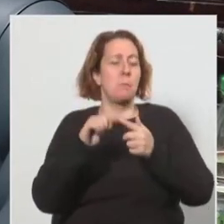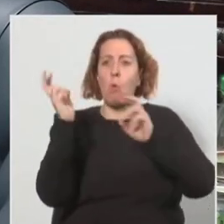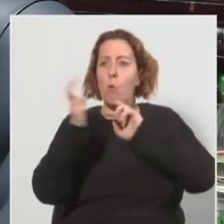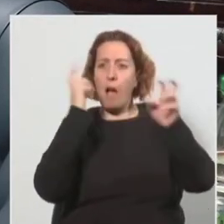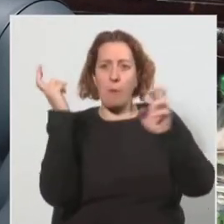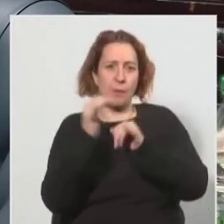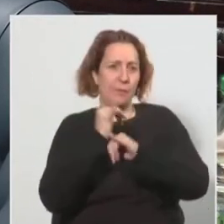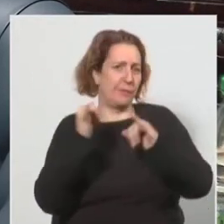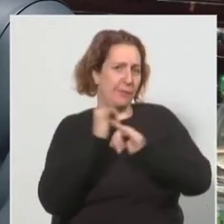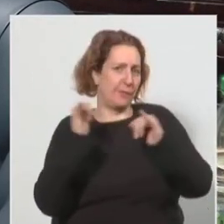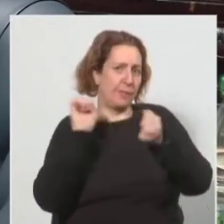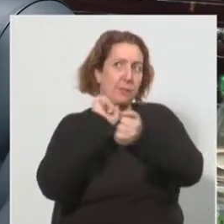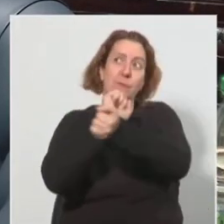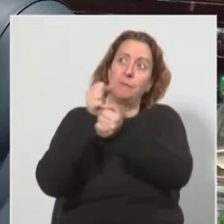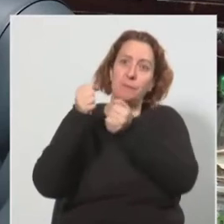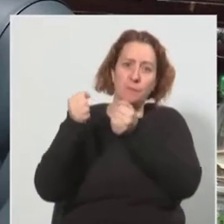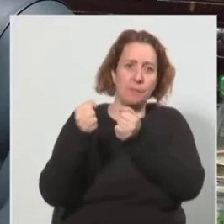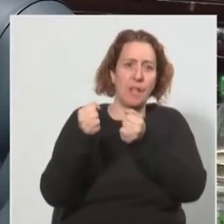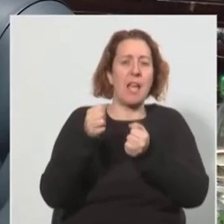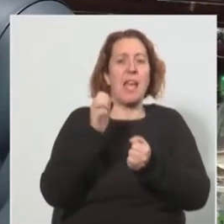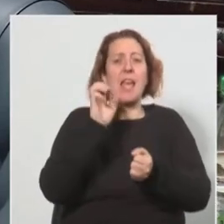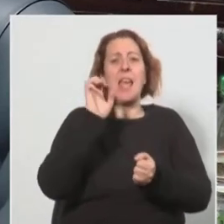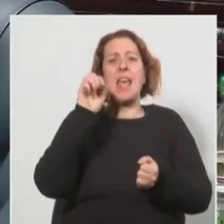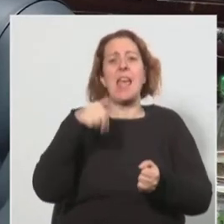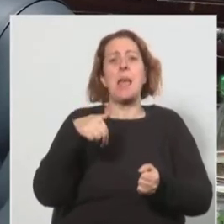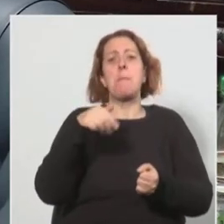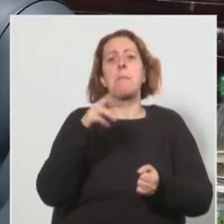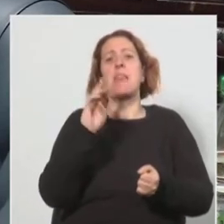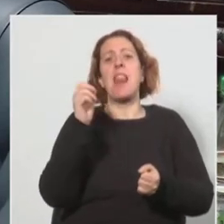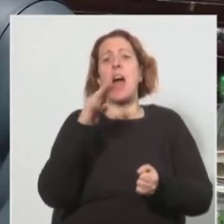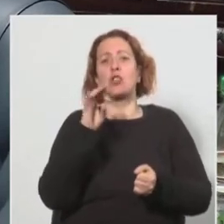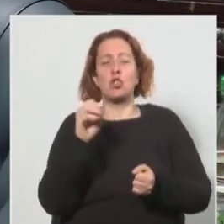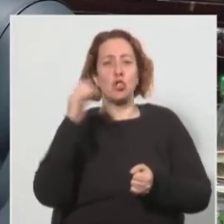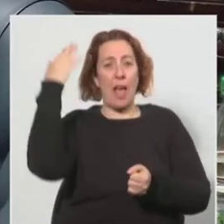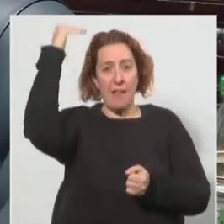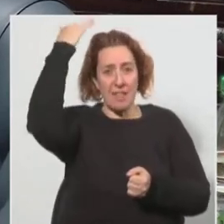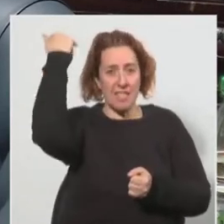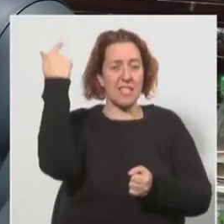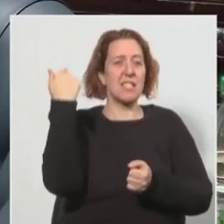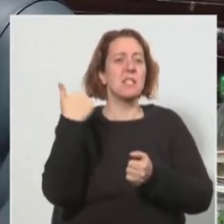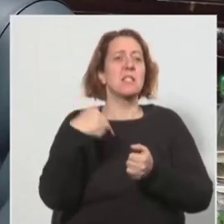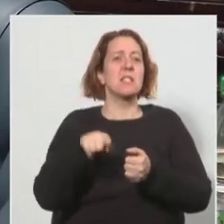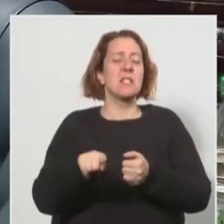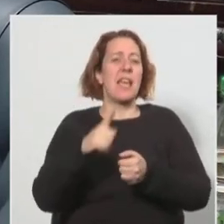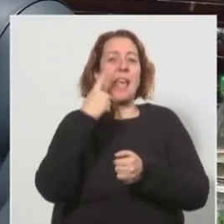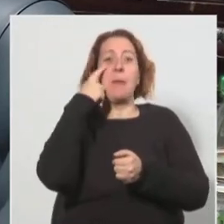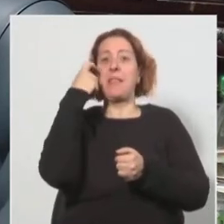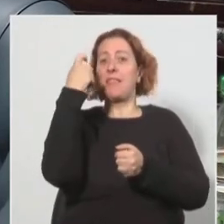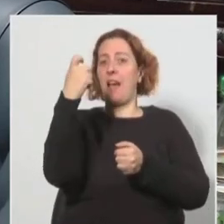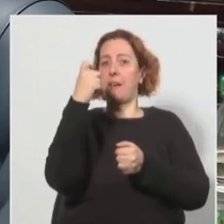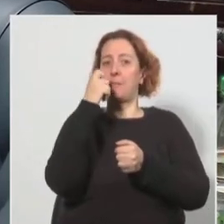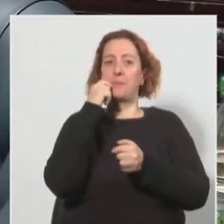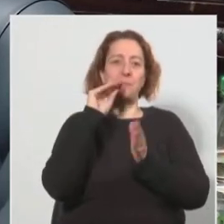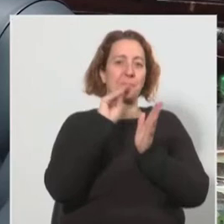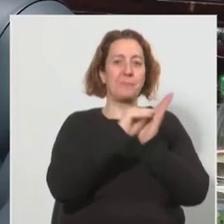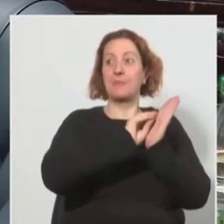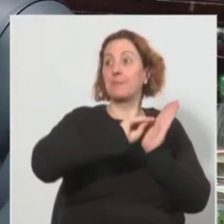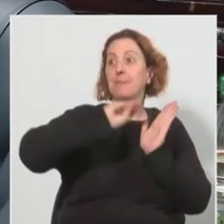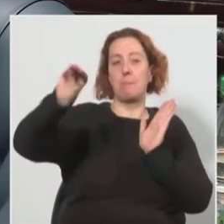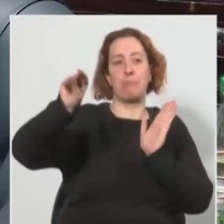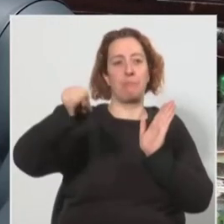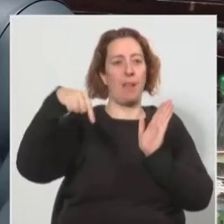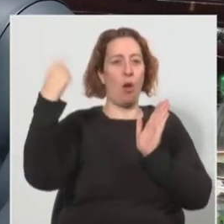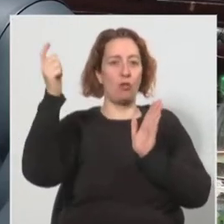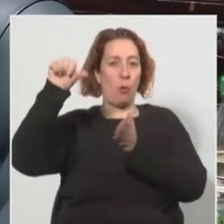reclusión en los Emiratos Árabes Unidos y así evitar una deportación, en tanto